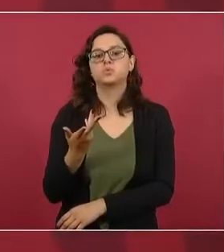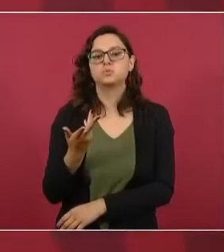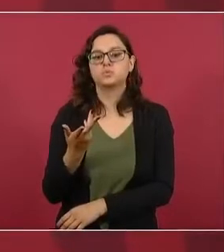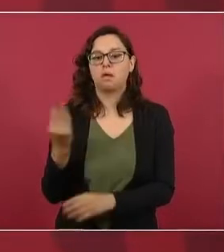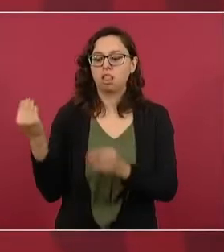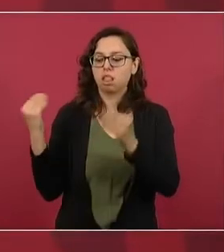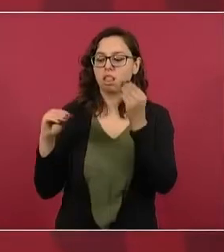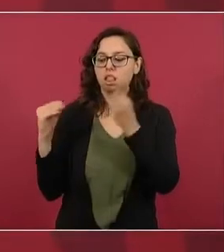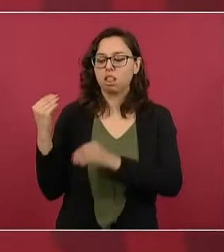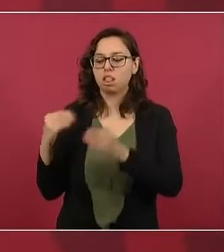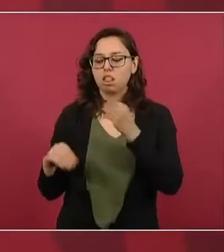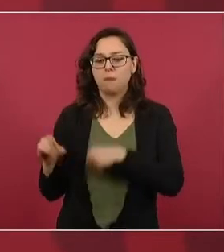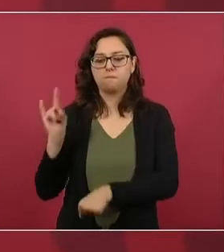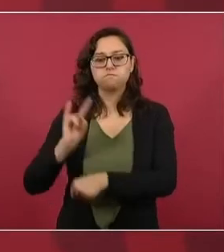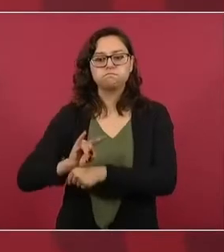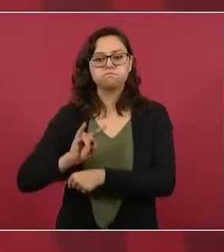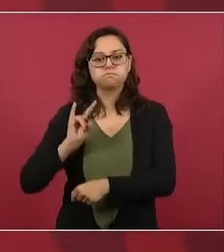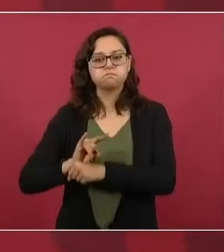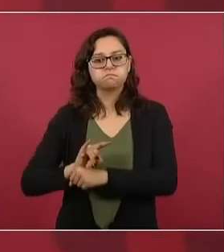apócrifos.